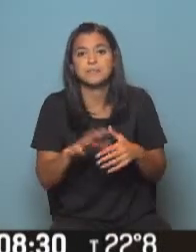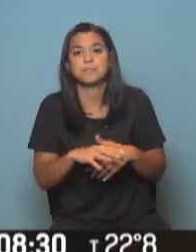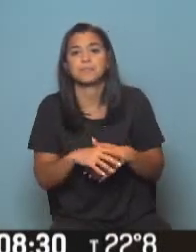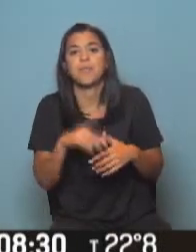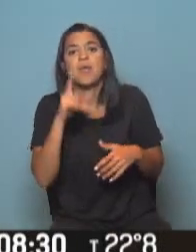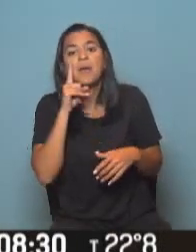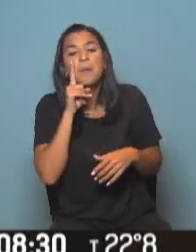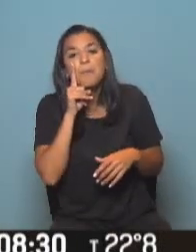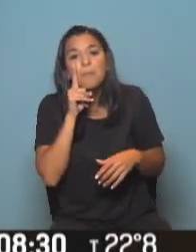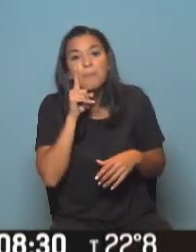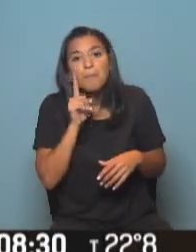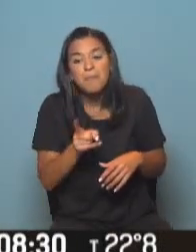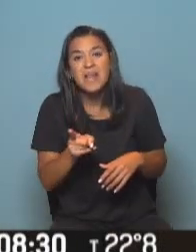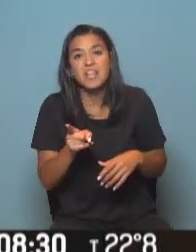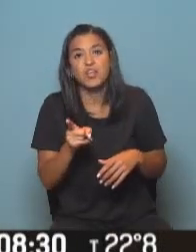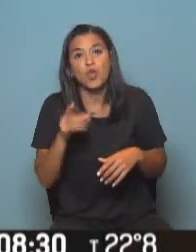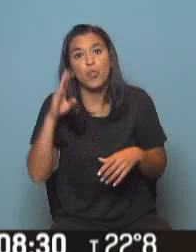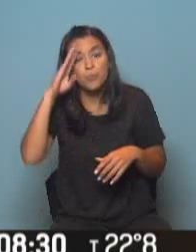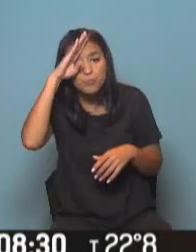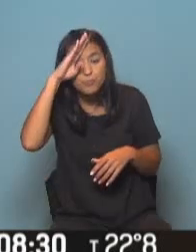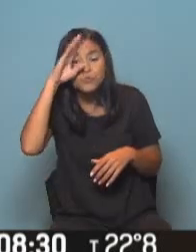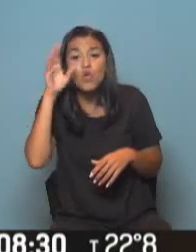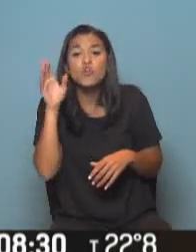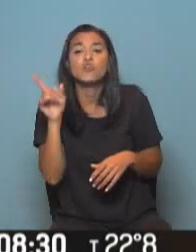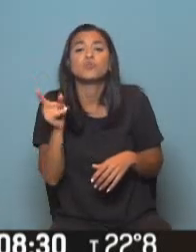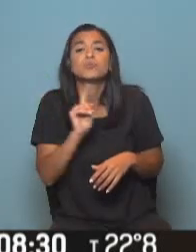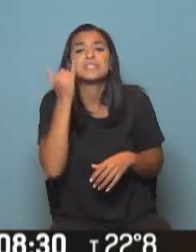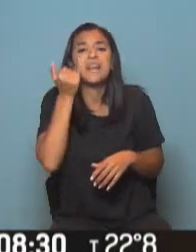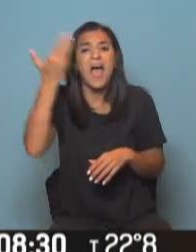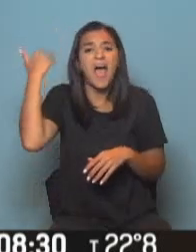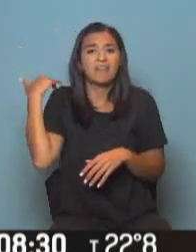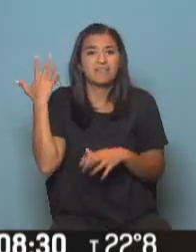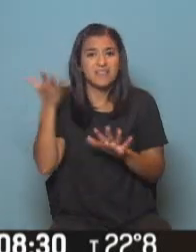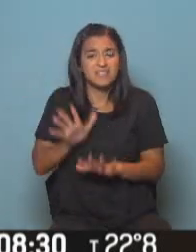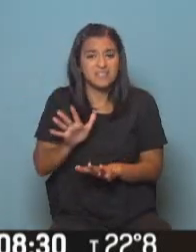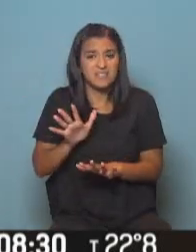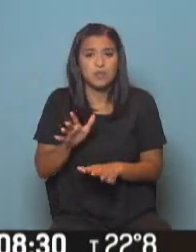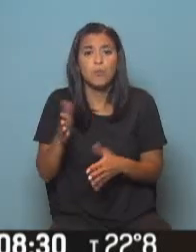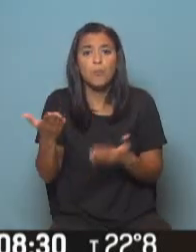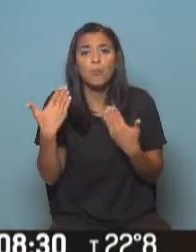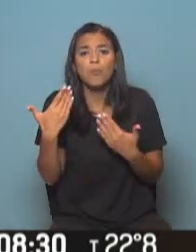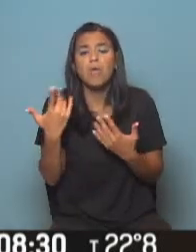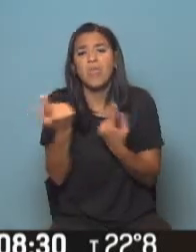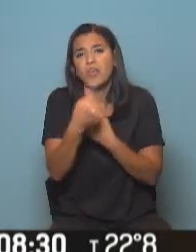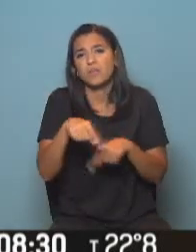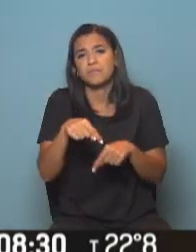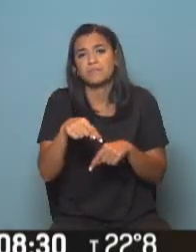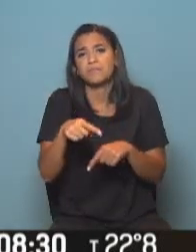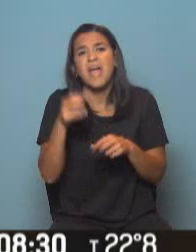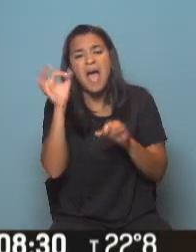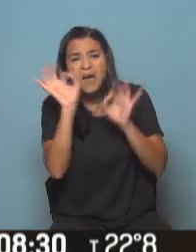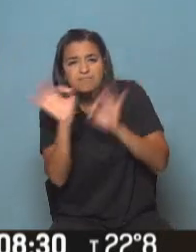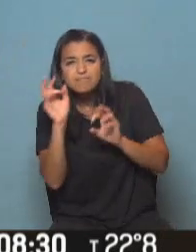peligro que le va bolsonaro no es en lo que ya ha hecho que en realidad son medidas que que se pueden justificar o se puede